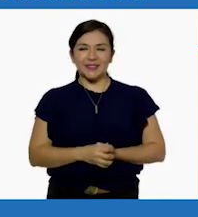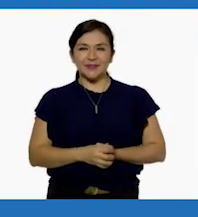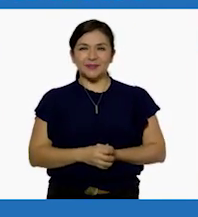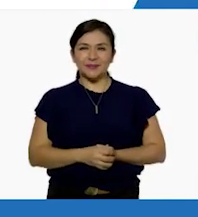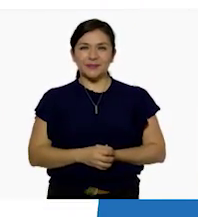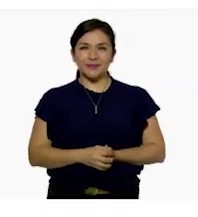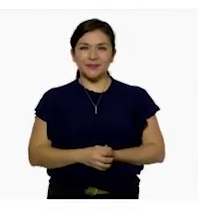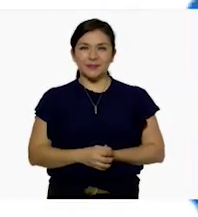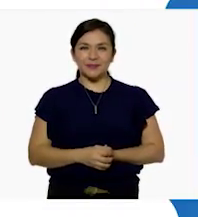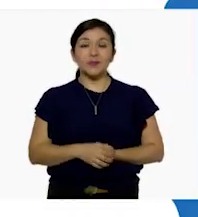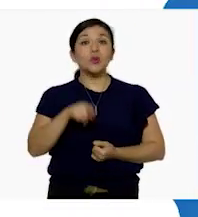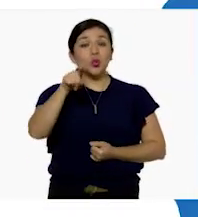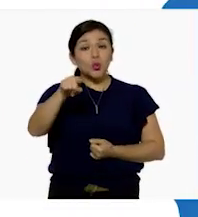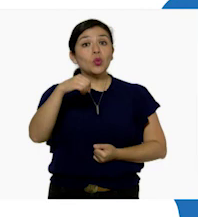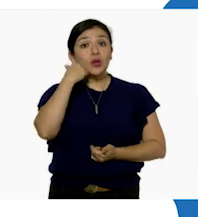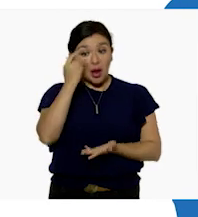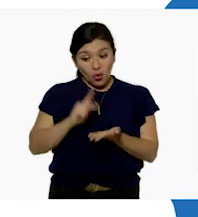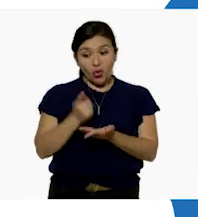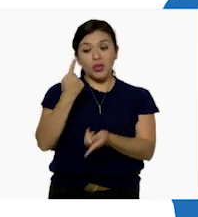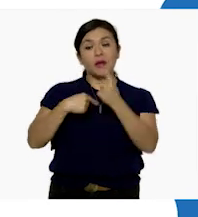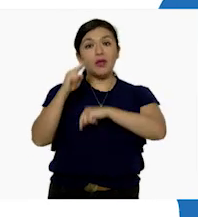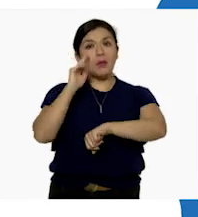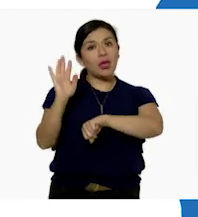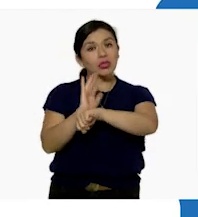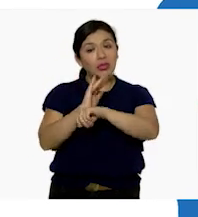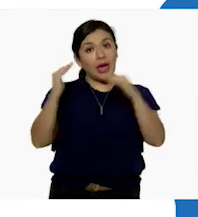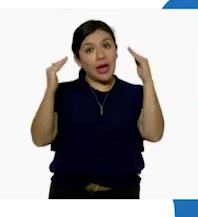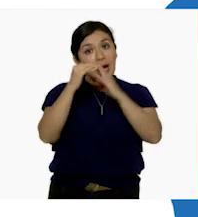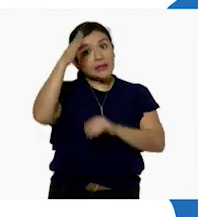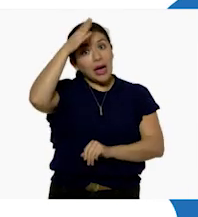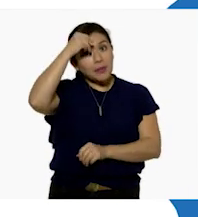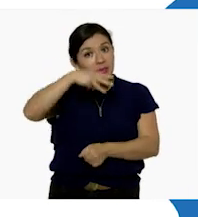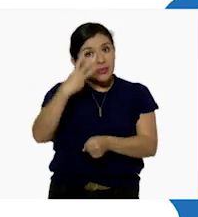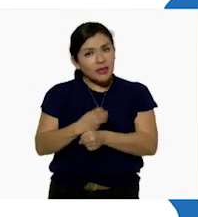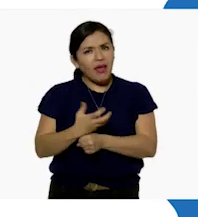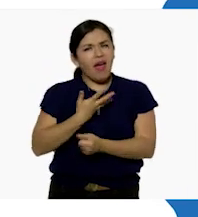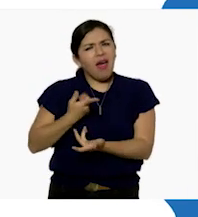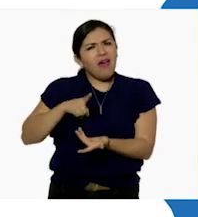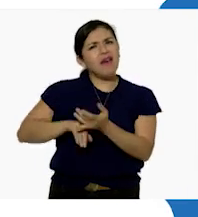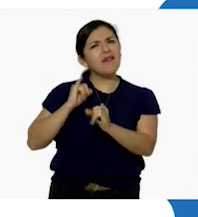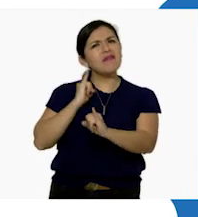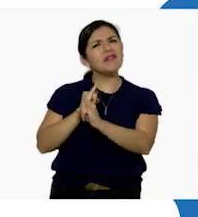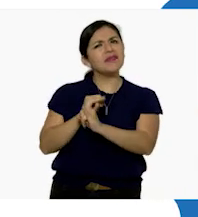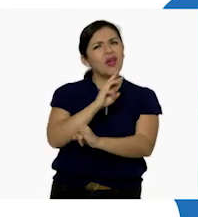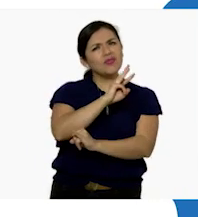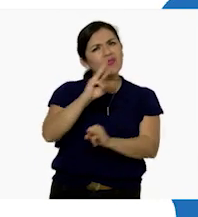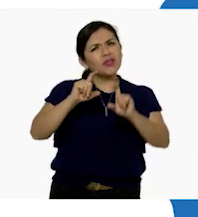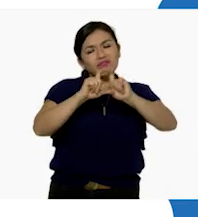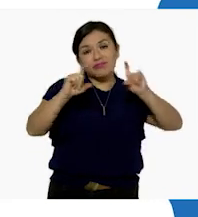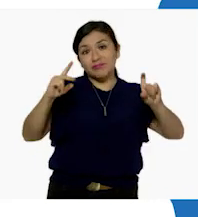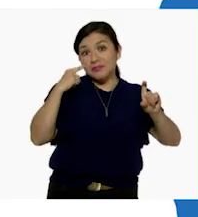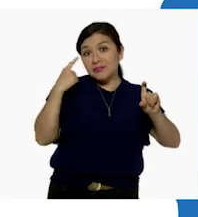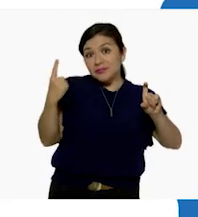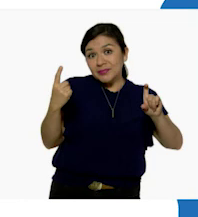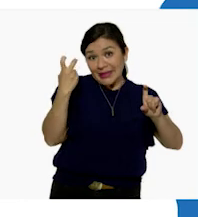conaliteg.cep.gov.mx. Si quieres volver a ver los programas de Aprende en Casa 3, los puedes encontrar en la siguiente